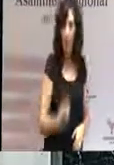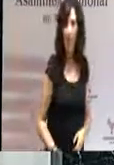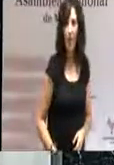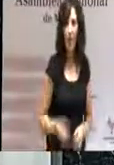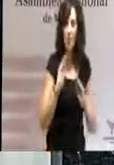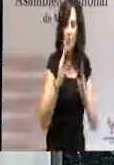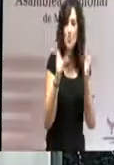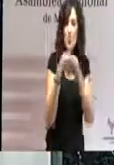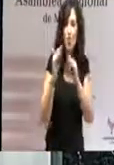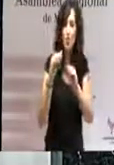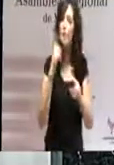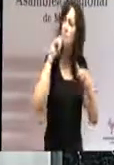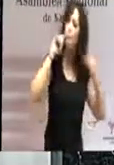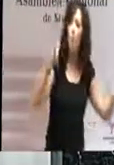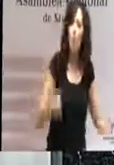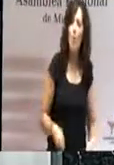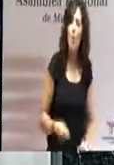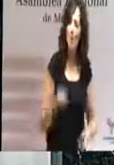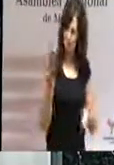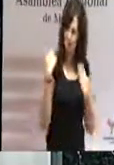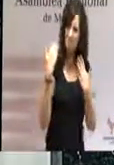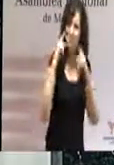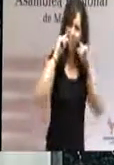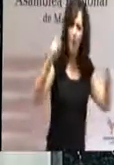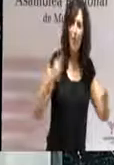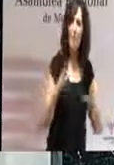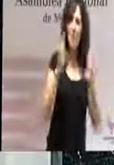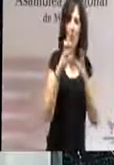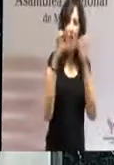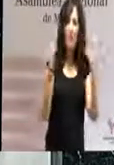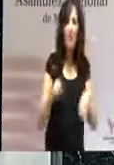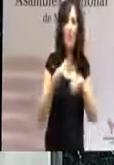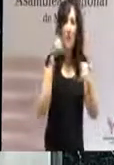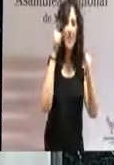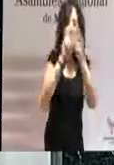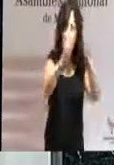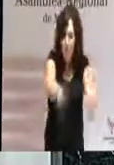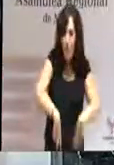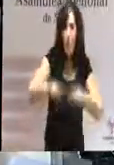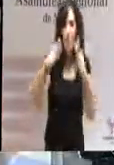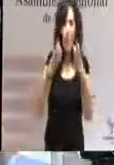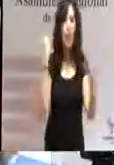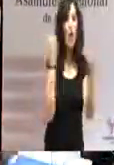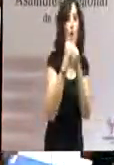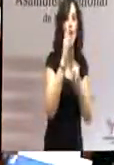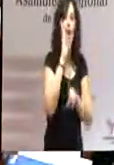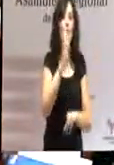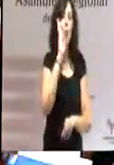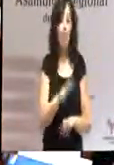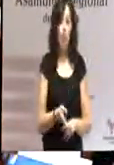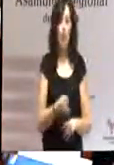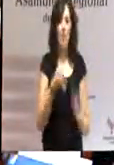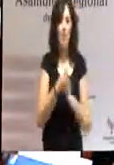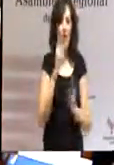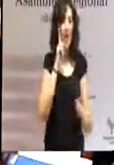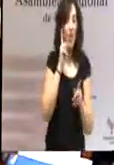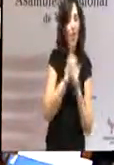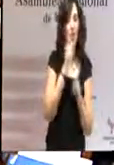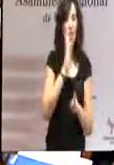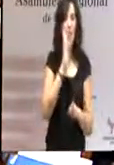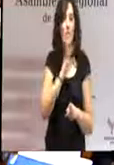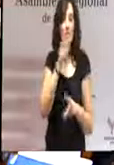Atrévase y alcance un acuerdo para la regeneración y contra la corrupción que incluya, al